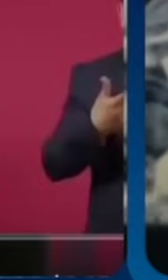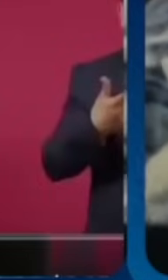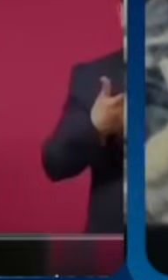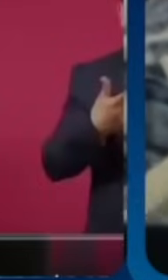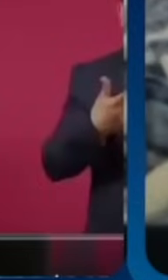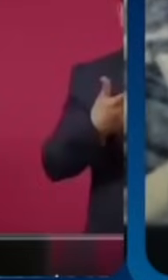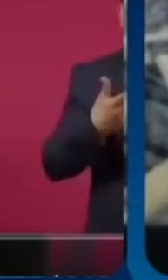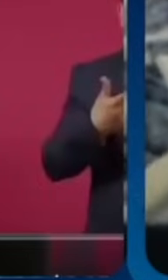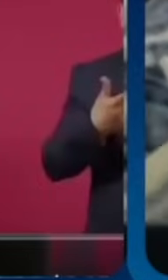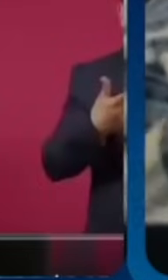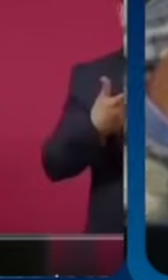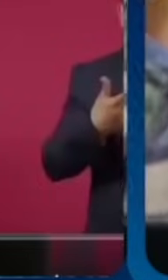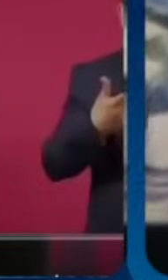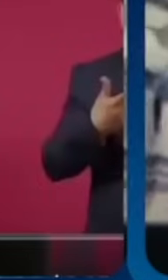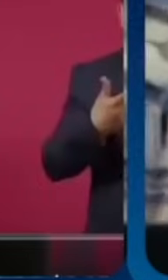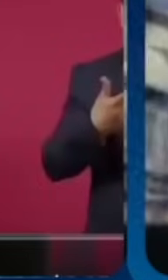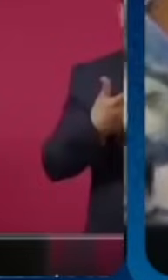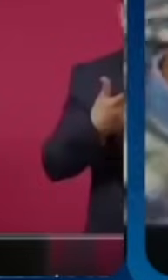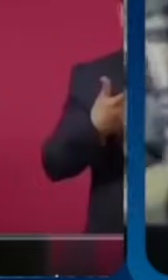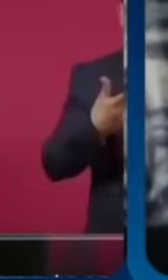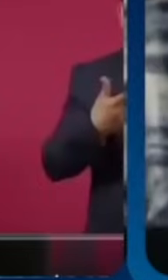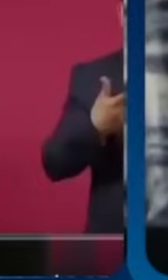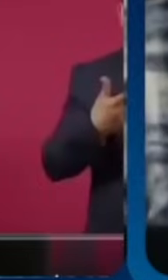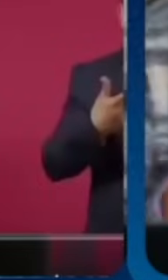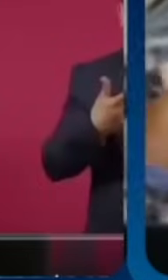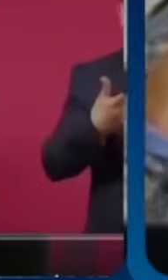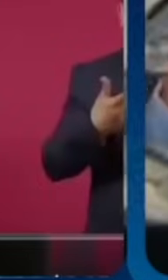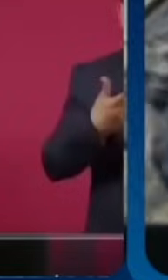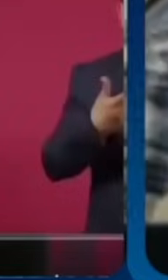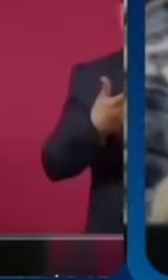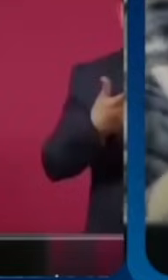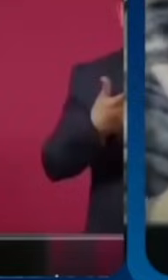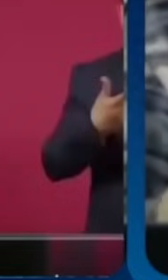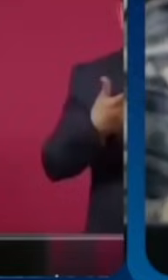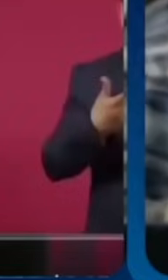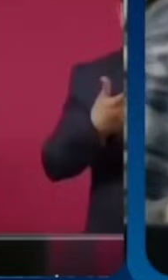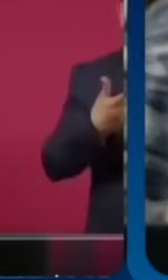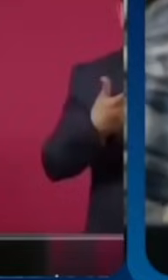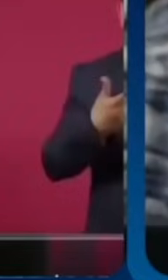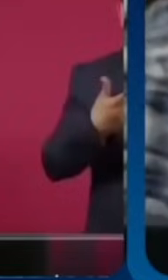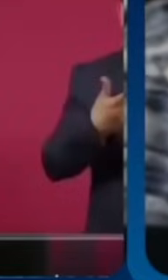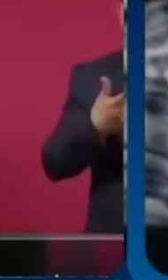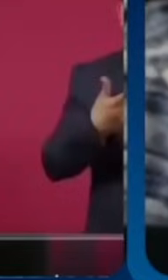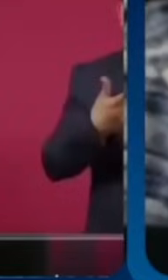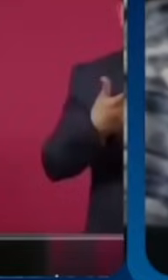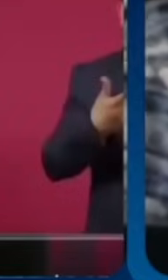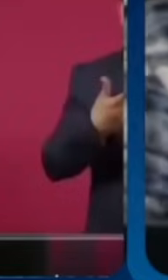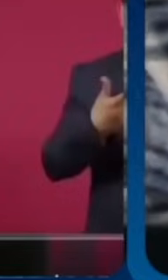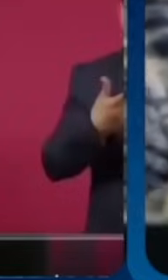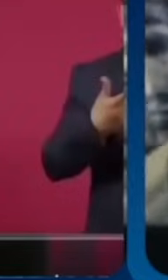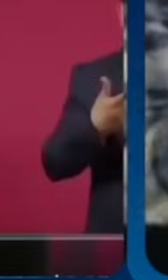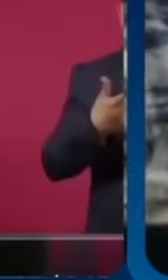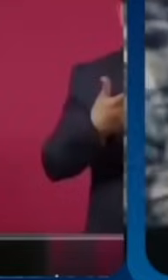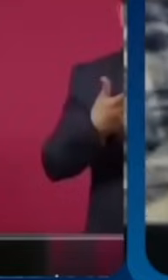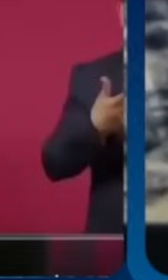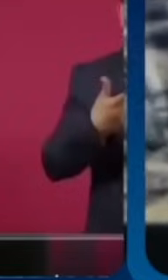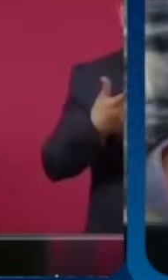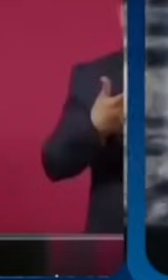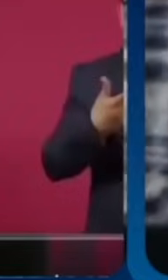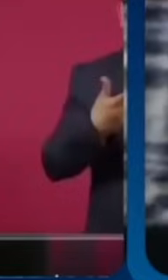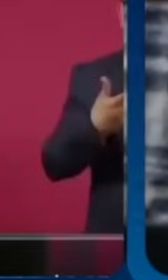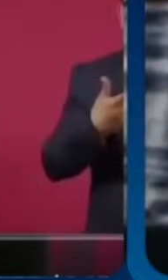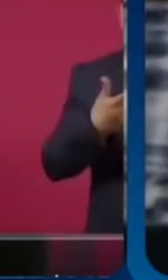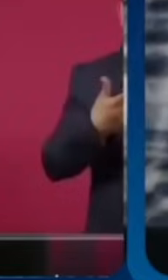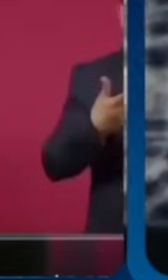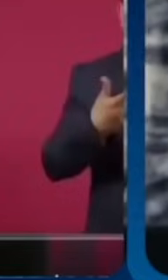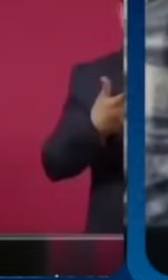lana se la están clavando y se las quedan las cúpulas. Además de que ya se quedaron con los fideicomisos, porque decían que ay, el presidente